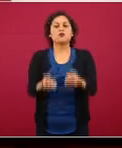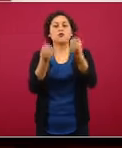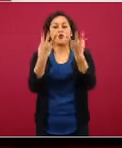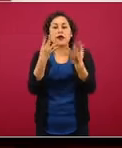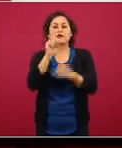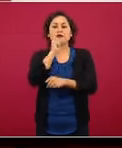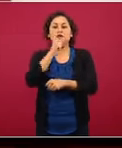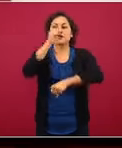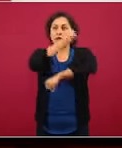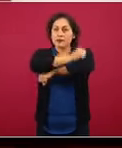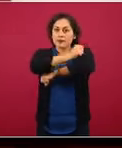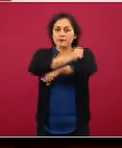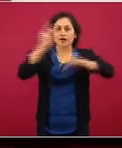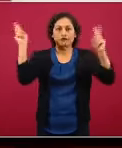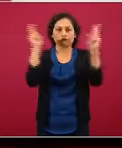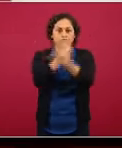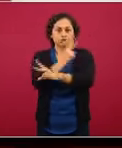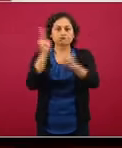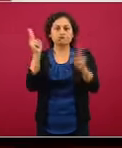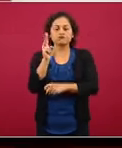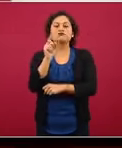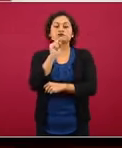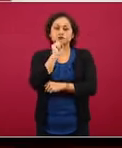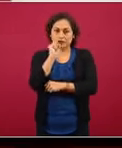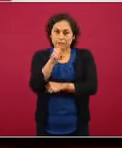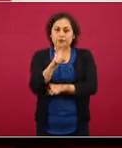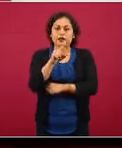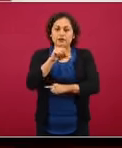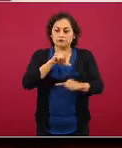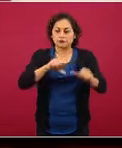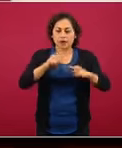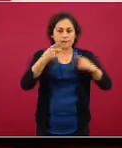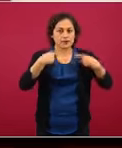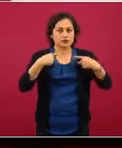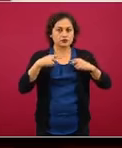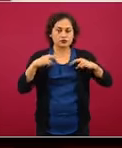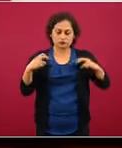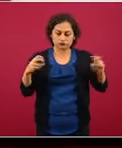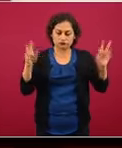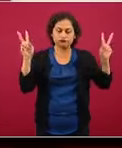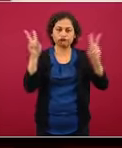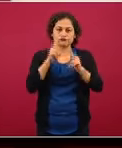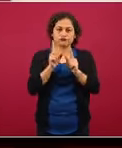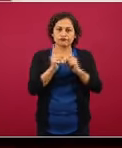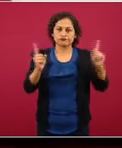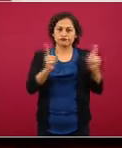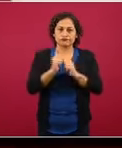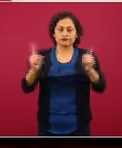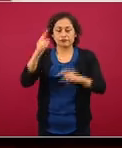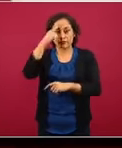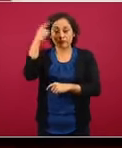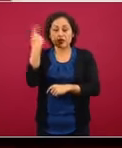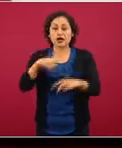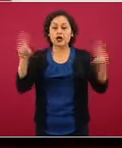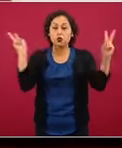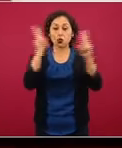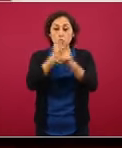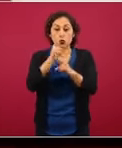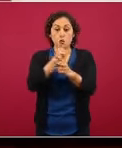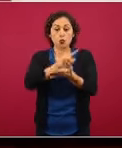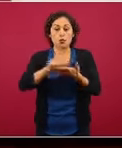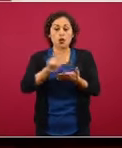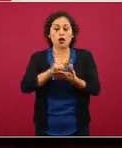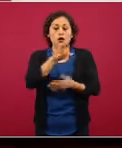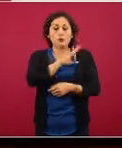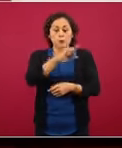el cambio, ¿sí?, para que con la ventilación también se elimine la posibilidad de que